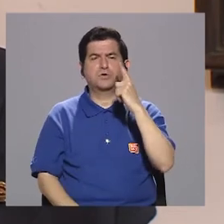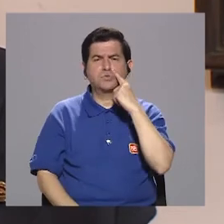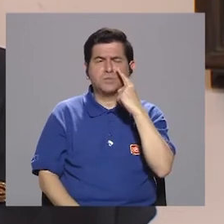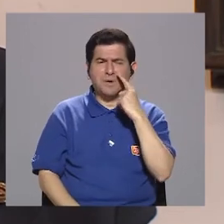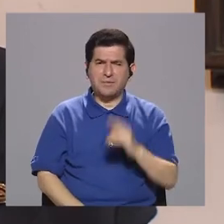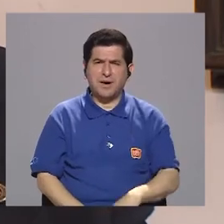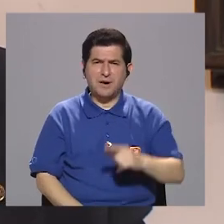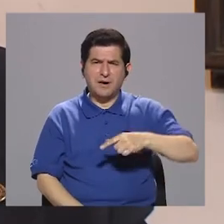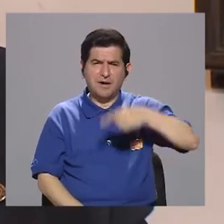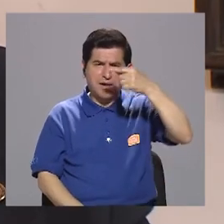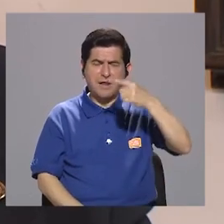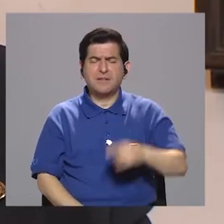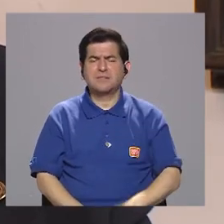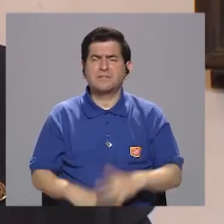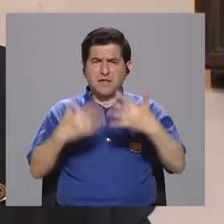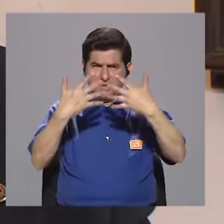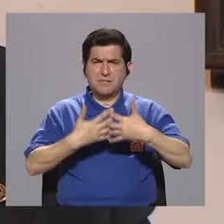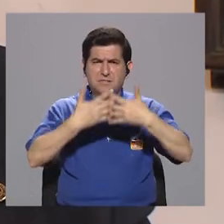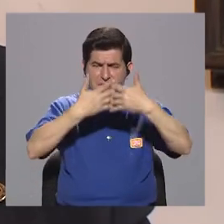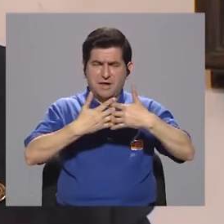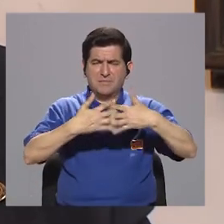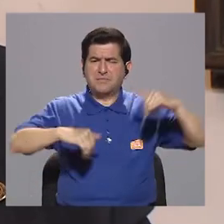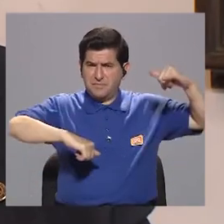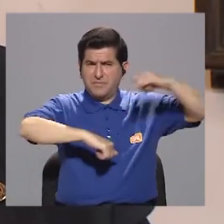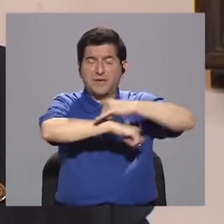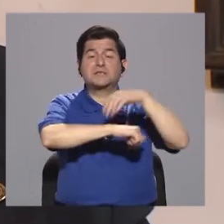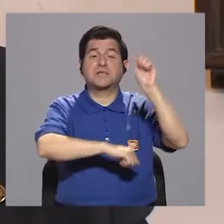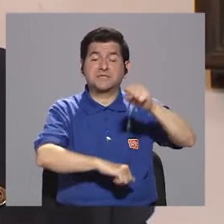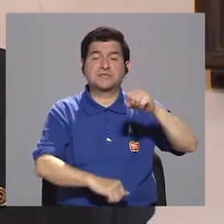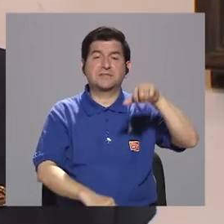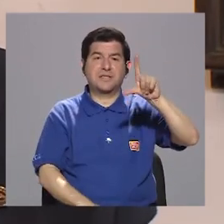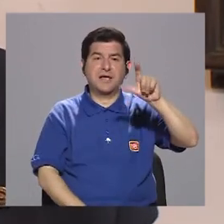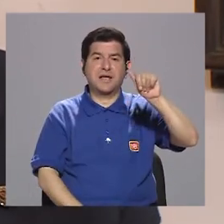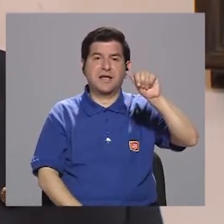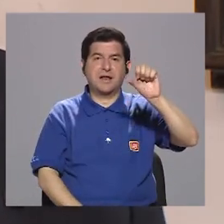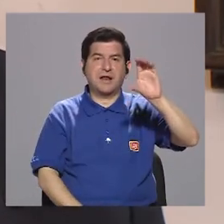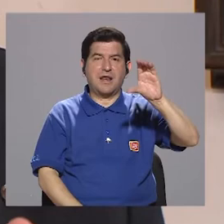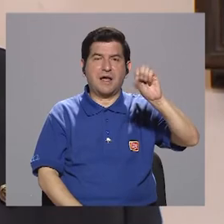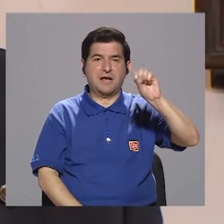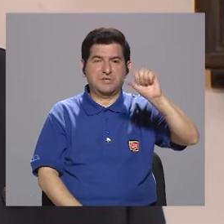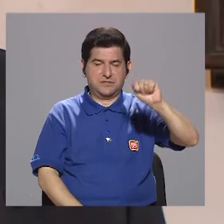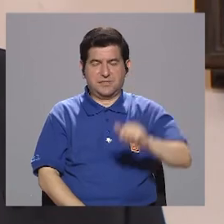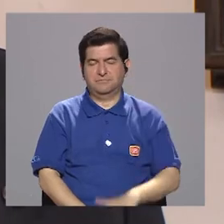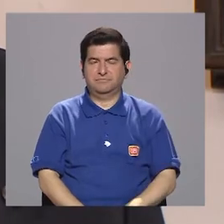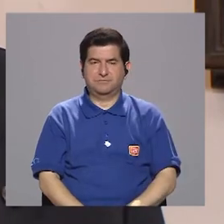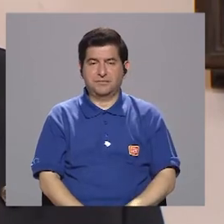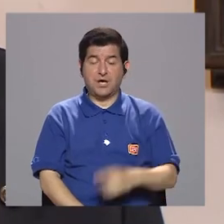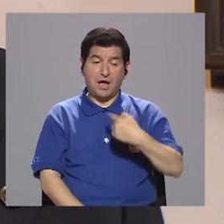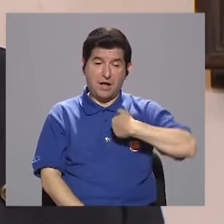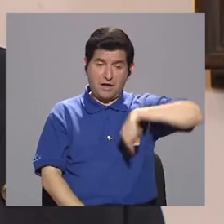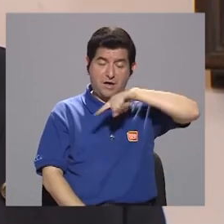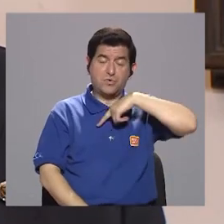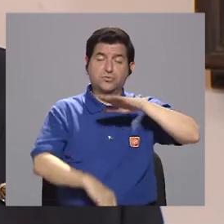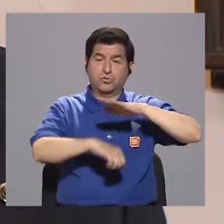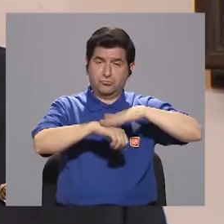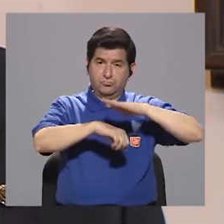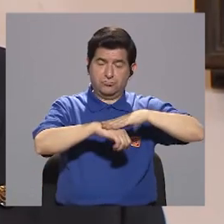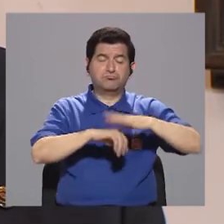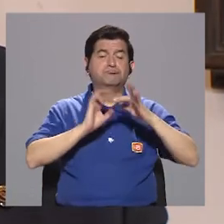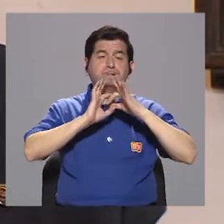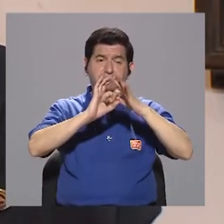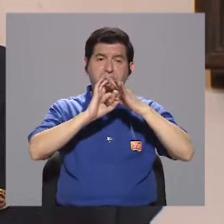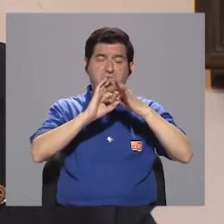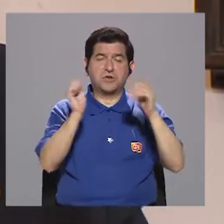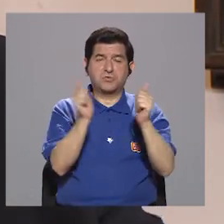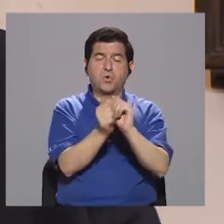gerente de una línea aérea. Su papá era el gerente de Laxa México. Entonces, ese nos permitía tener una